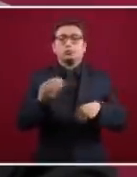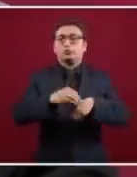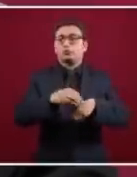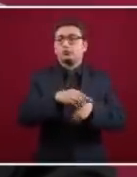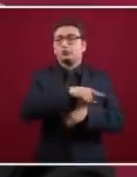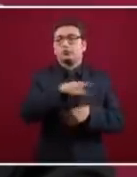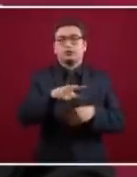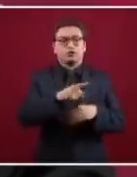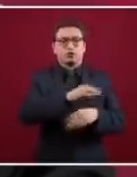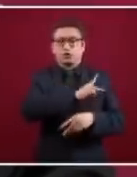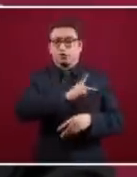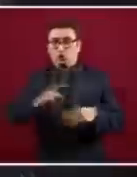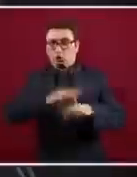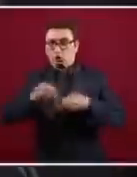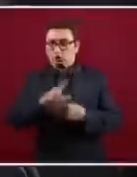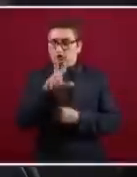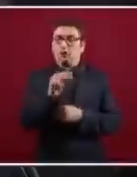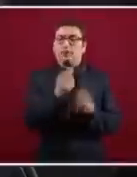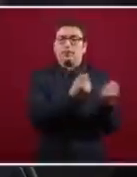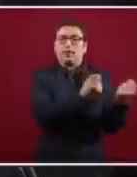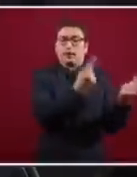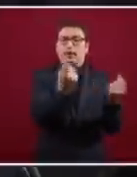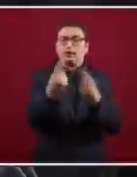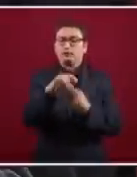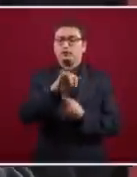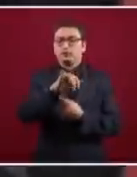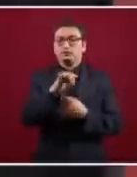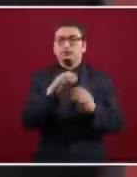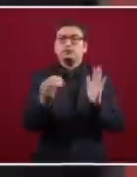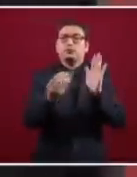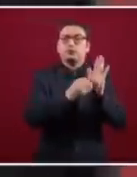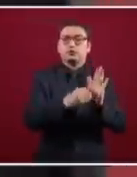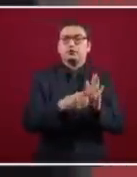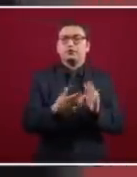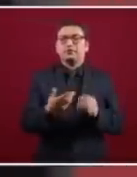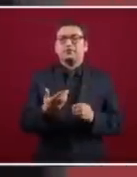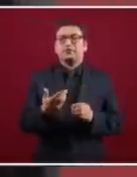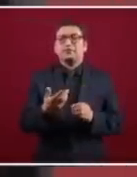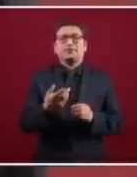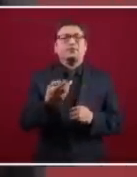no en todos pero en algunos medios pero esto